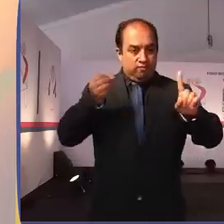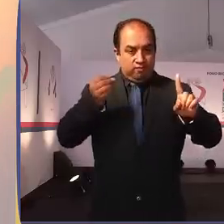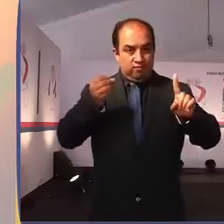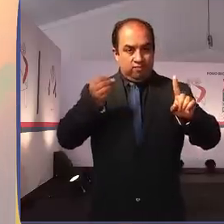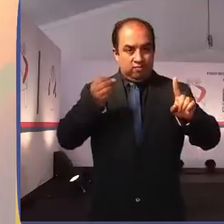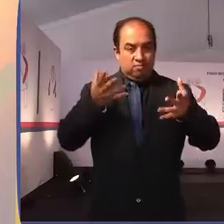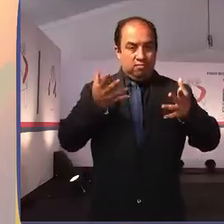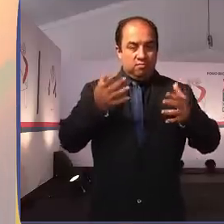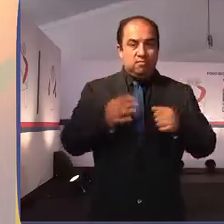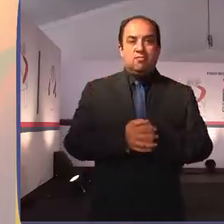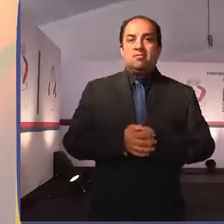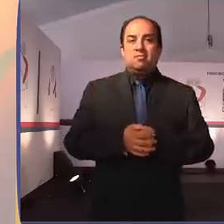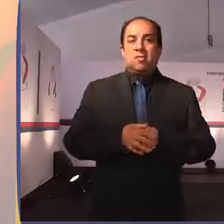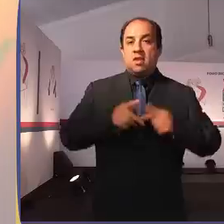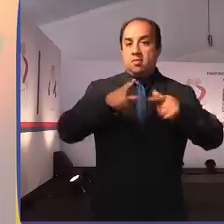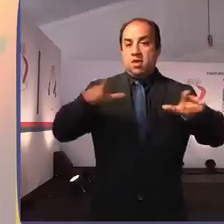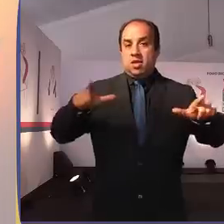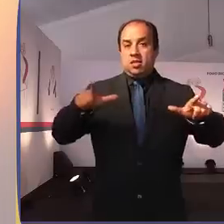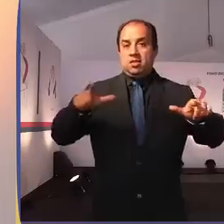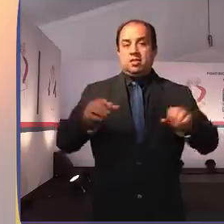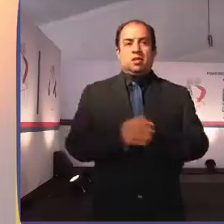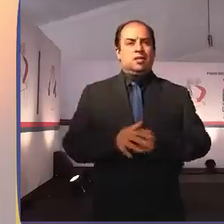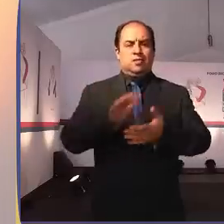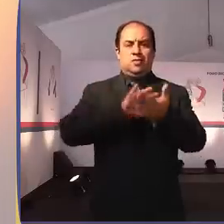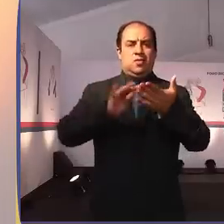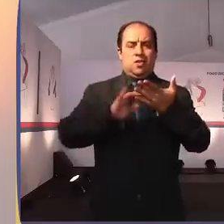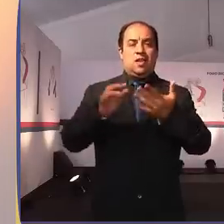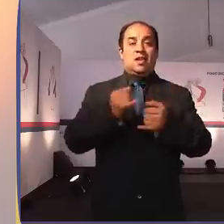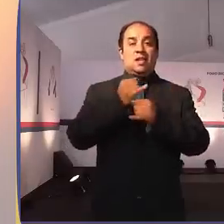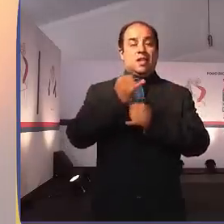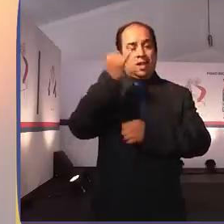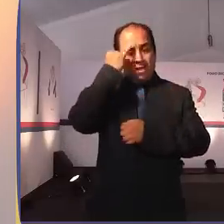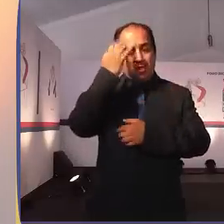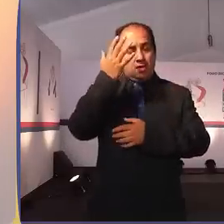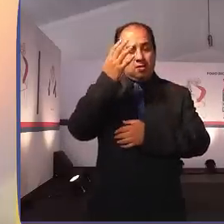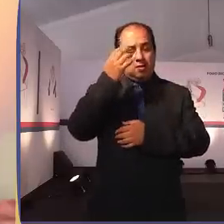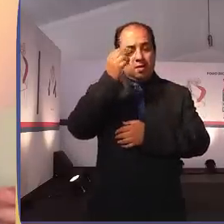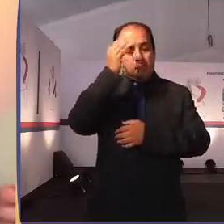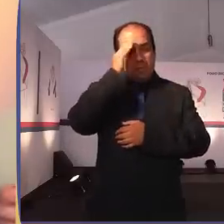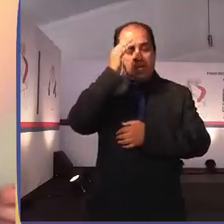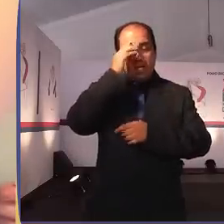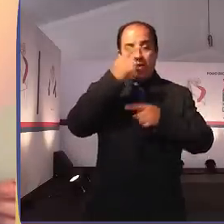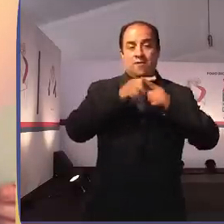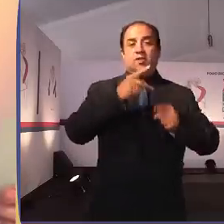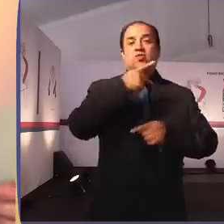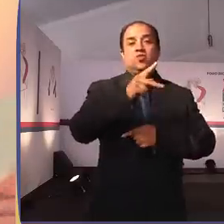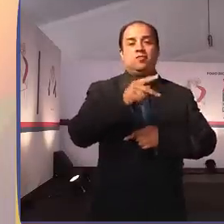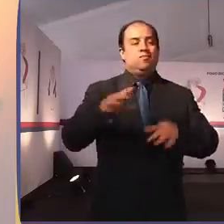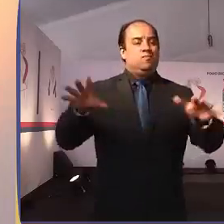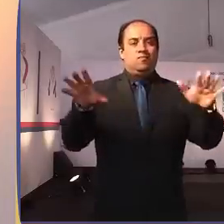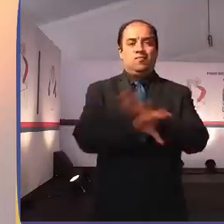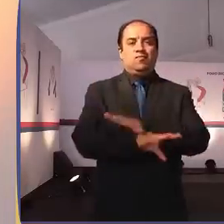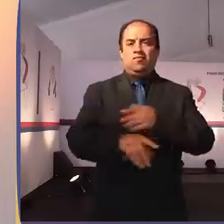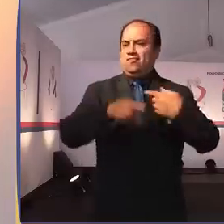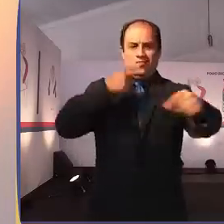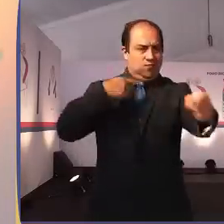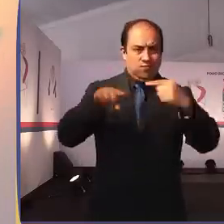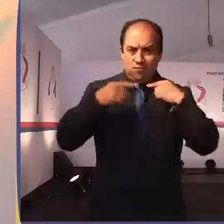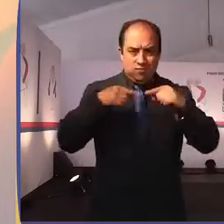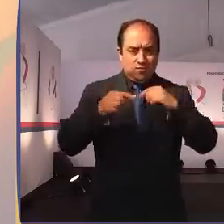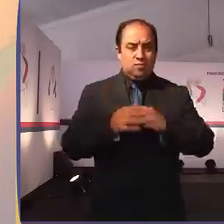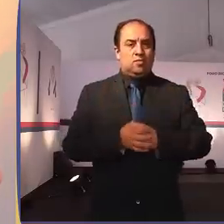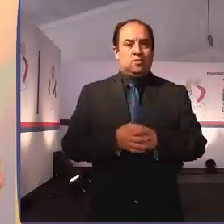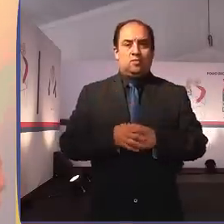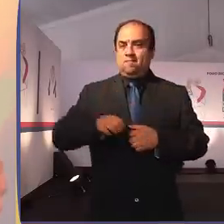sintaxis. No lean ideas distintas a las suyas, no cambien. No discutan,